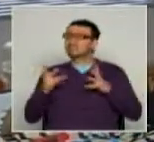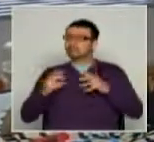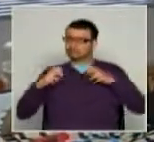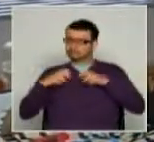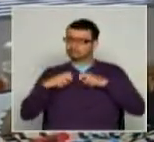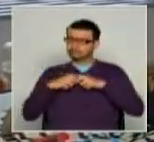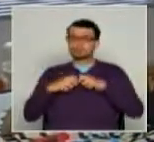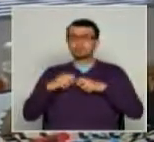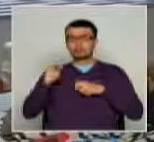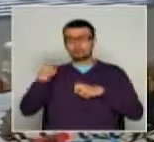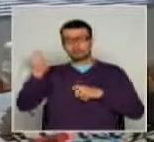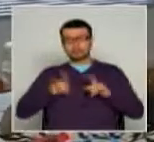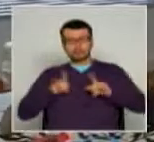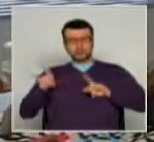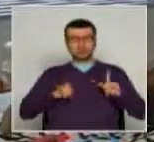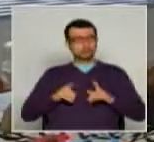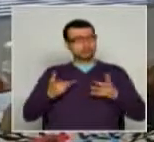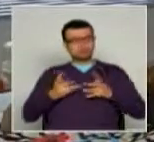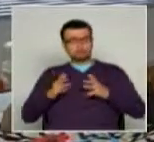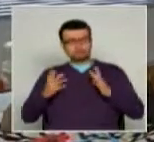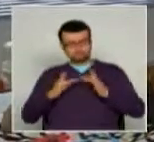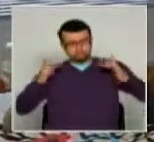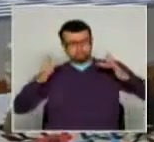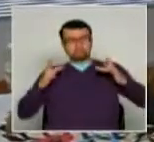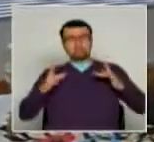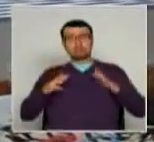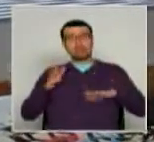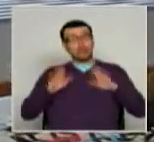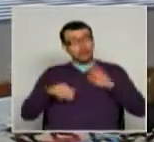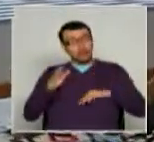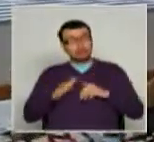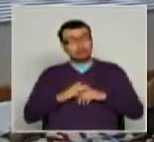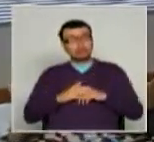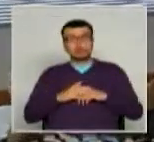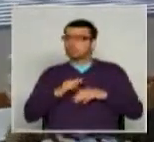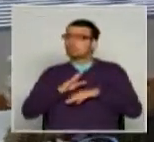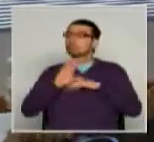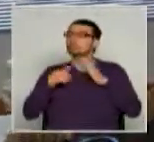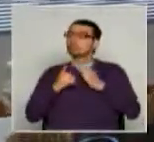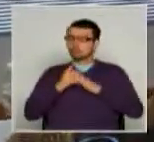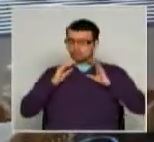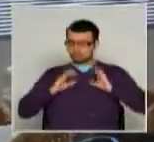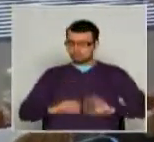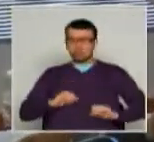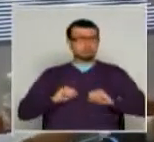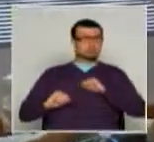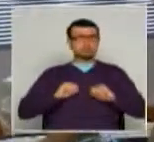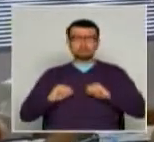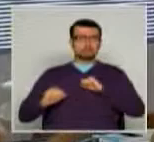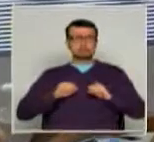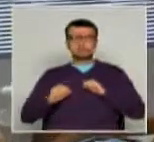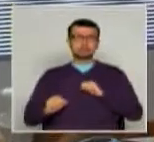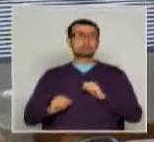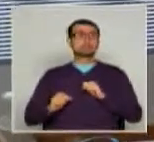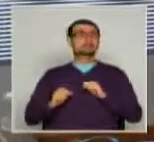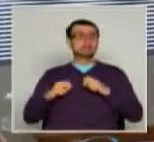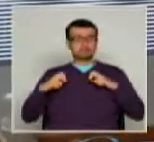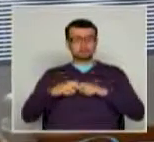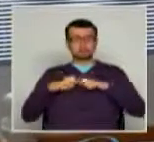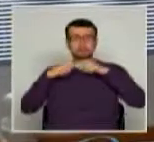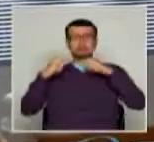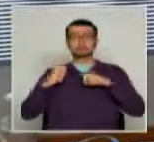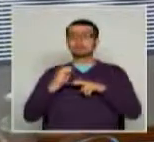toca a una persona y sale electricidad? ¿De dónde sale para mover todos nuestros órganos? Eso se llama la bomba